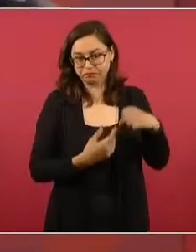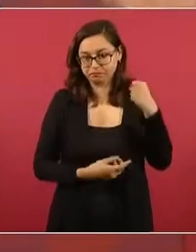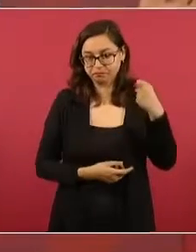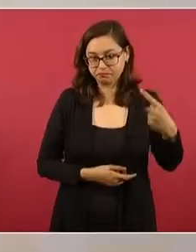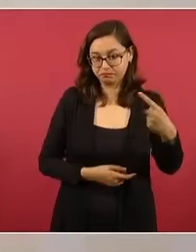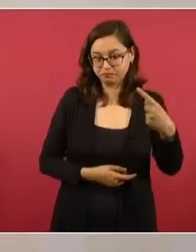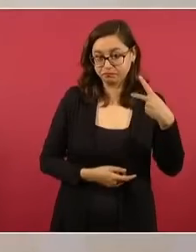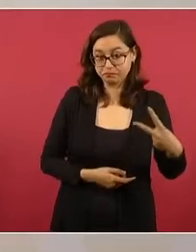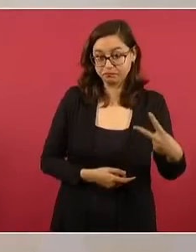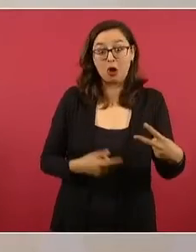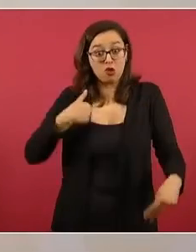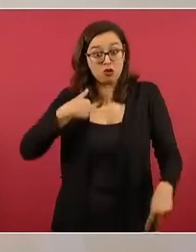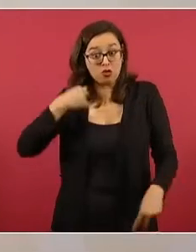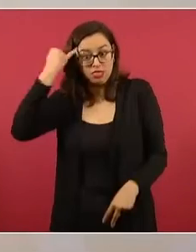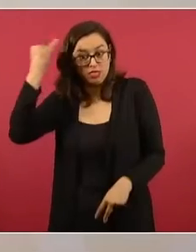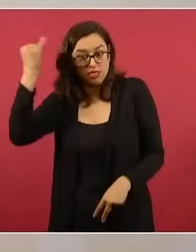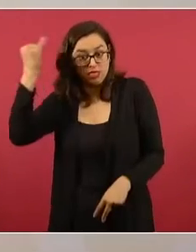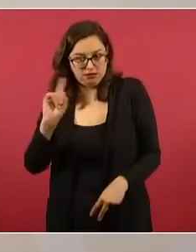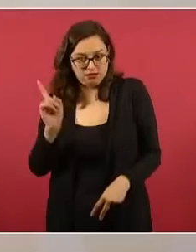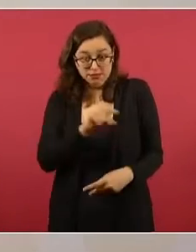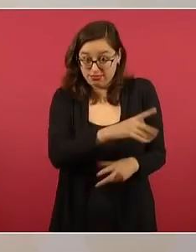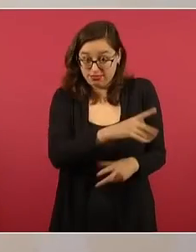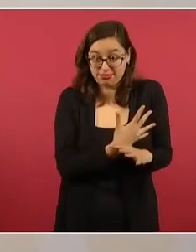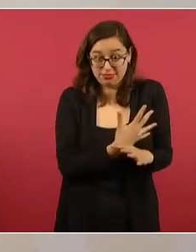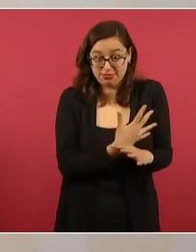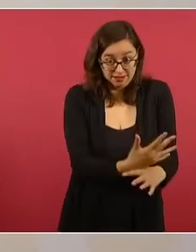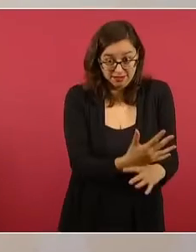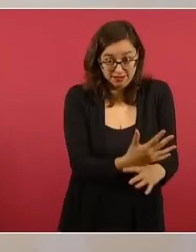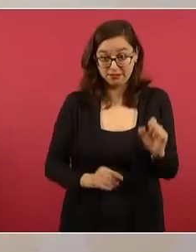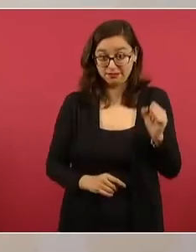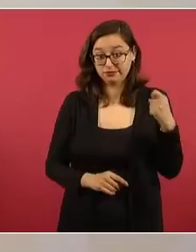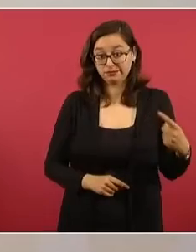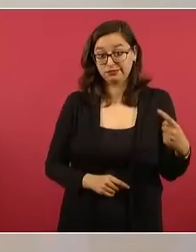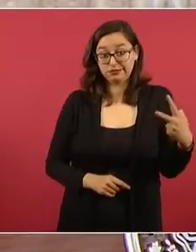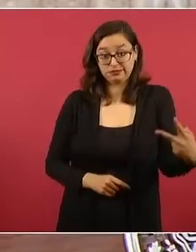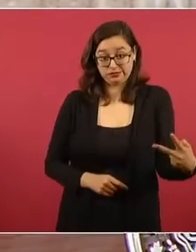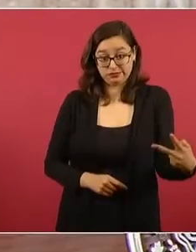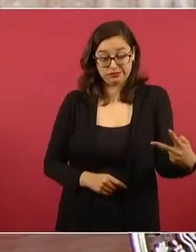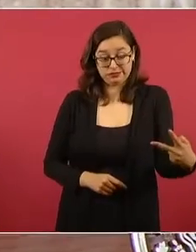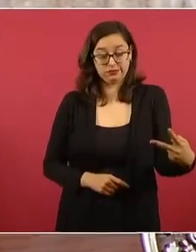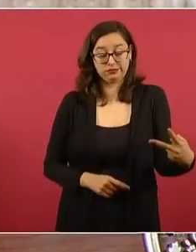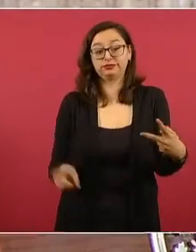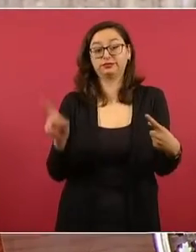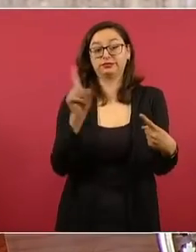no estoy inventando nada. Una es